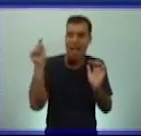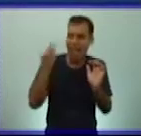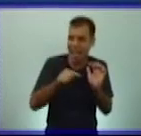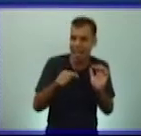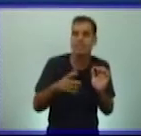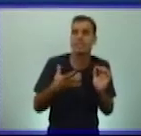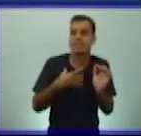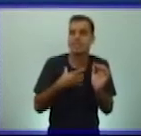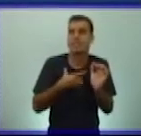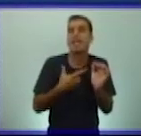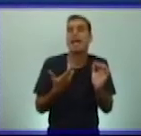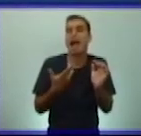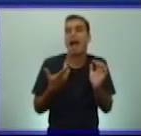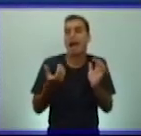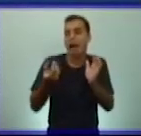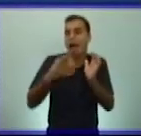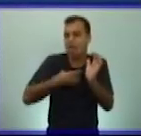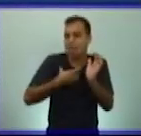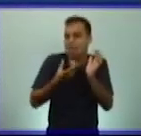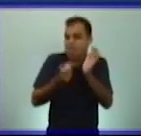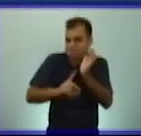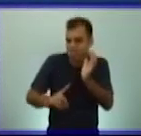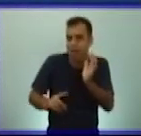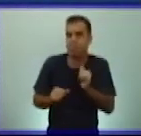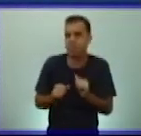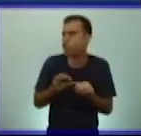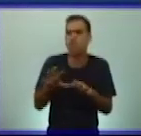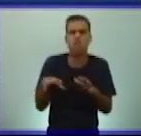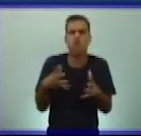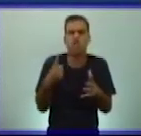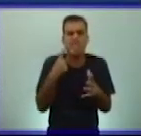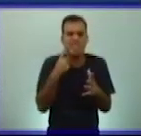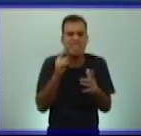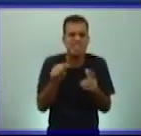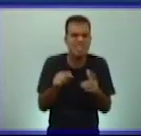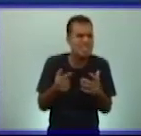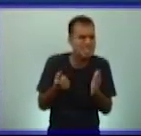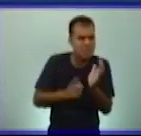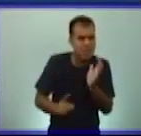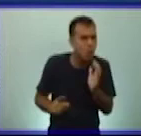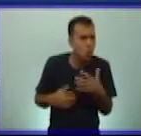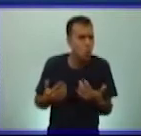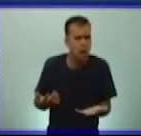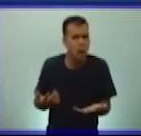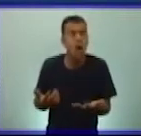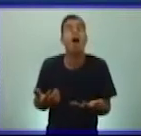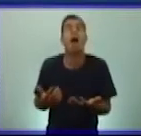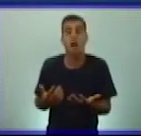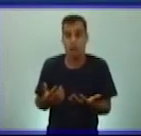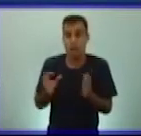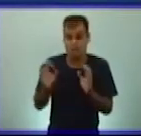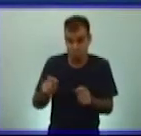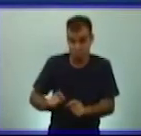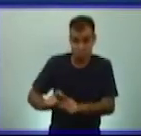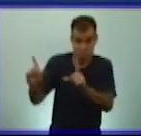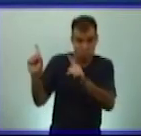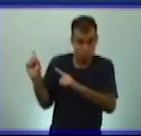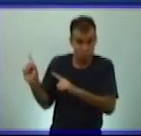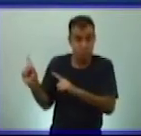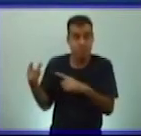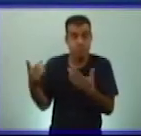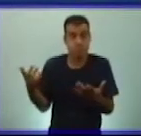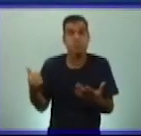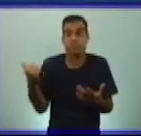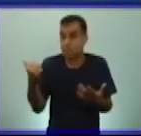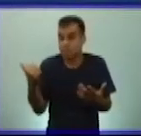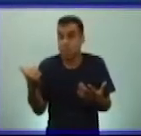dispone de energía. ¿Dónde se encuentra esta energía localizada? Como hemos mostrado en la diapositiva, esa